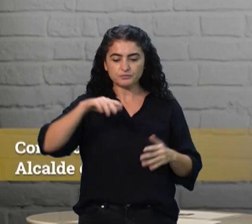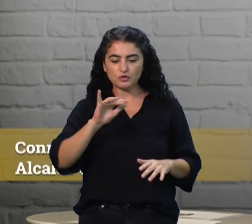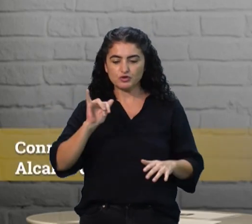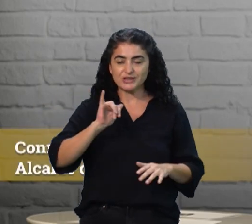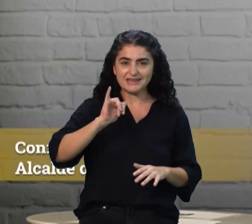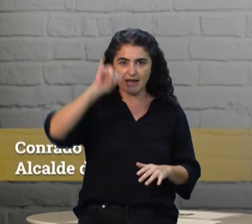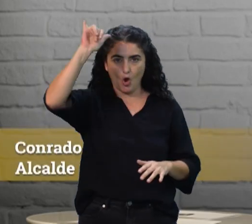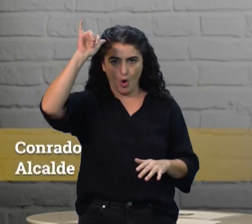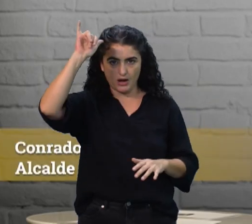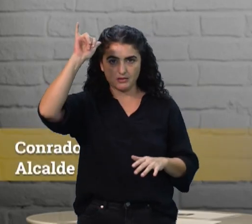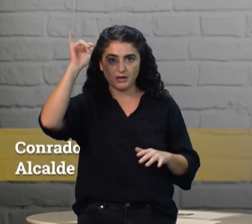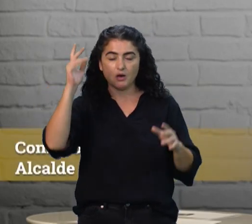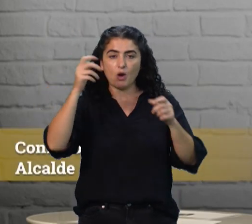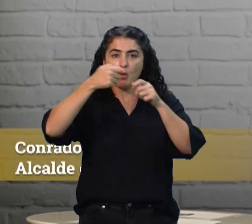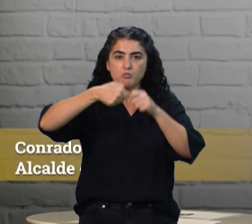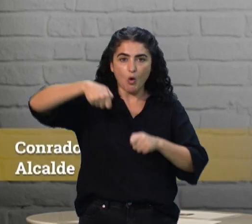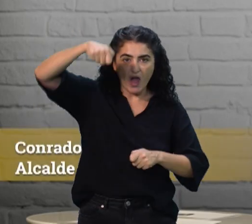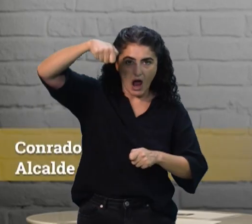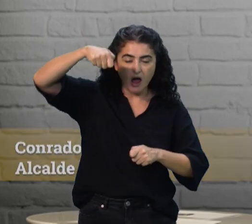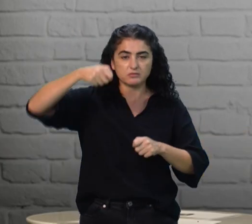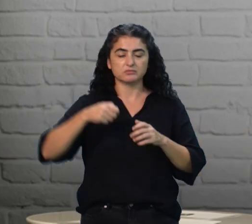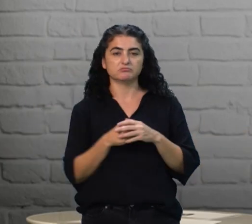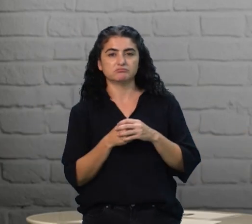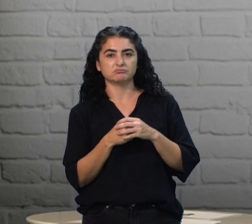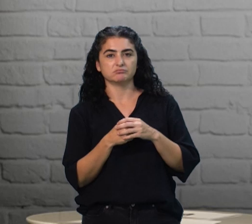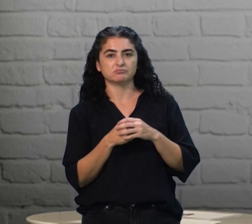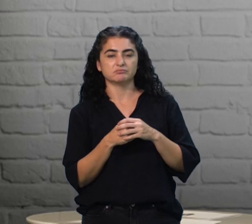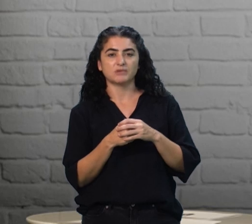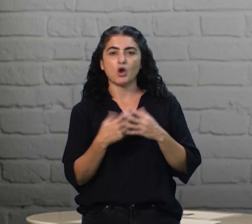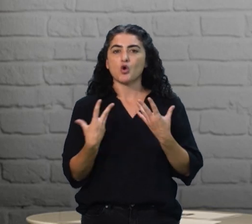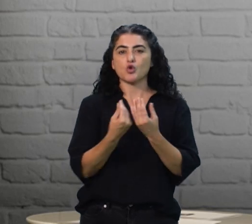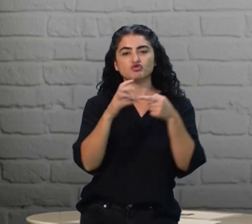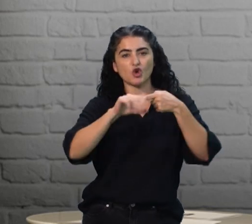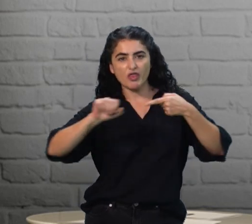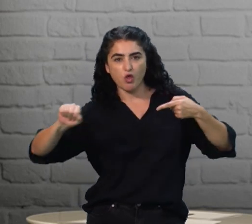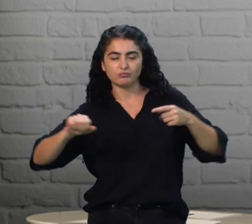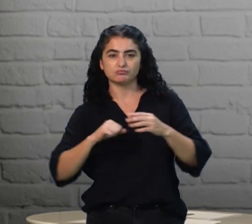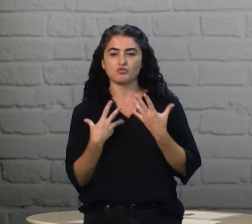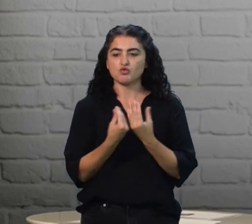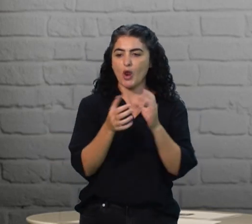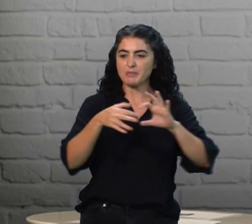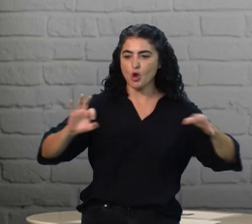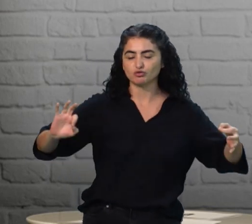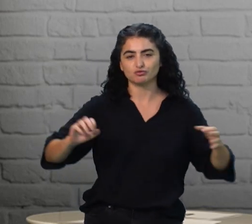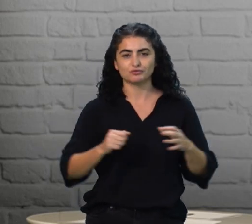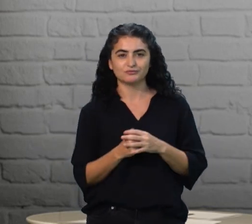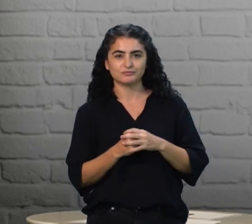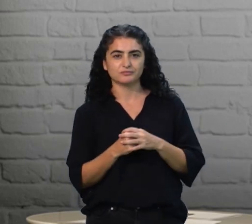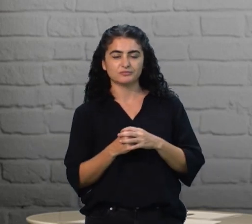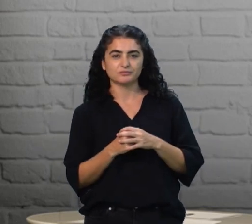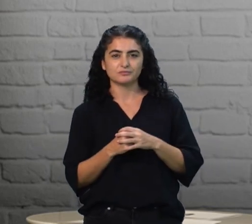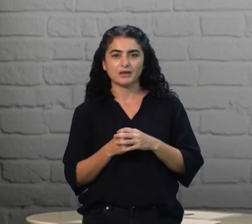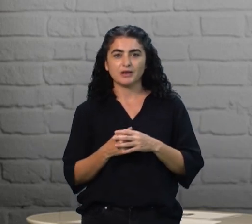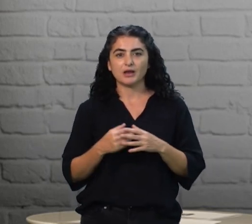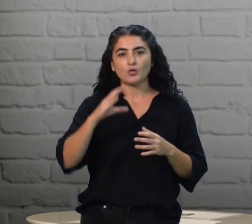estamos en una bodega estamos con chorizo estamos con amigos estamos eh en un